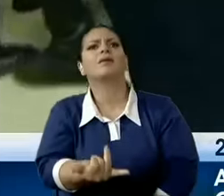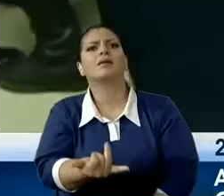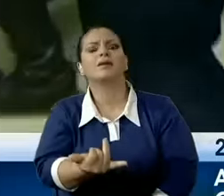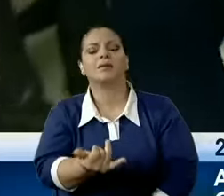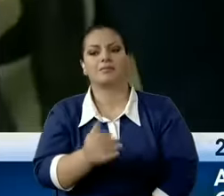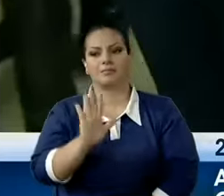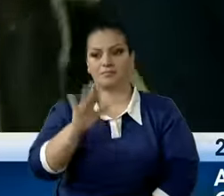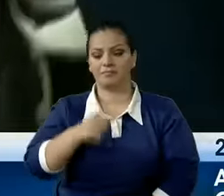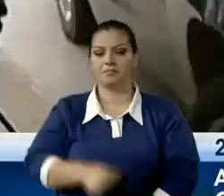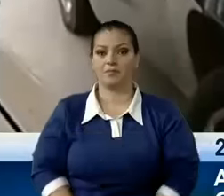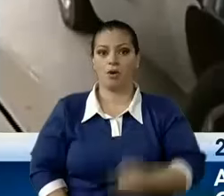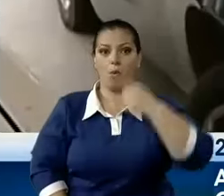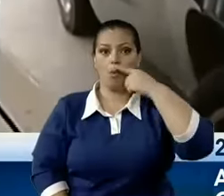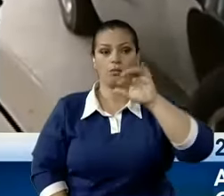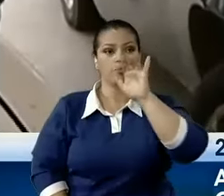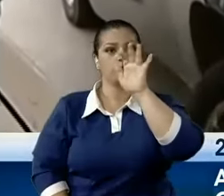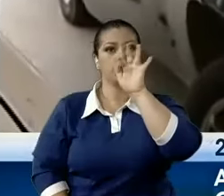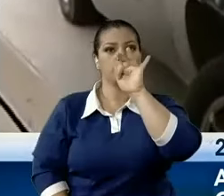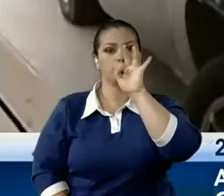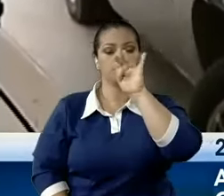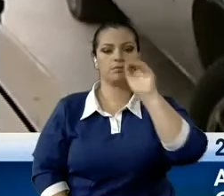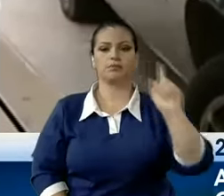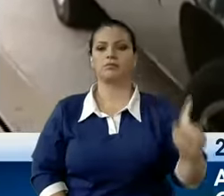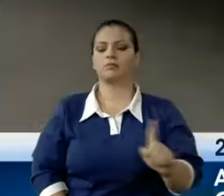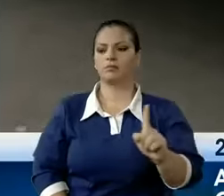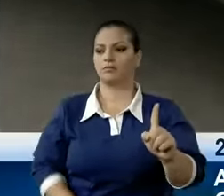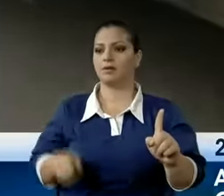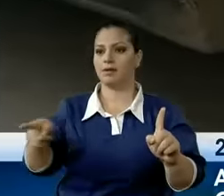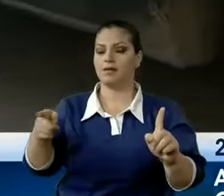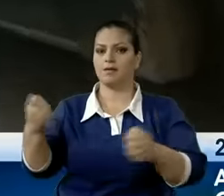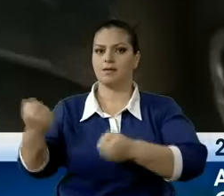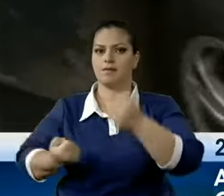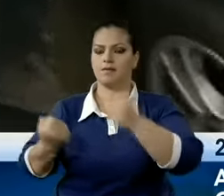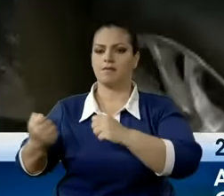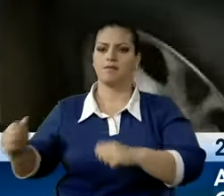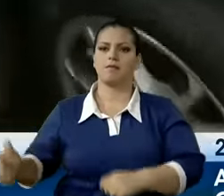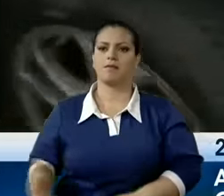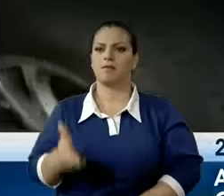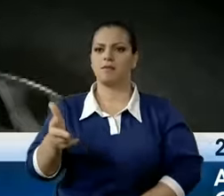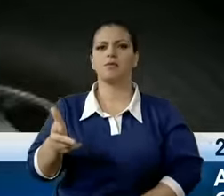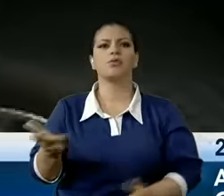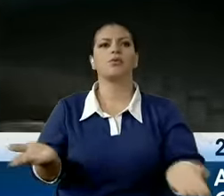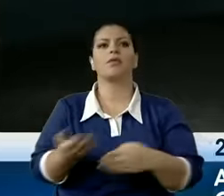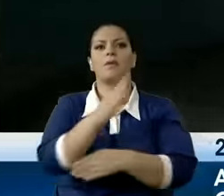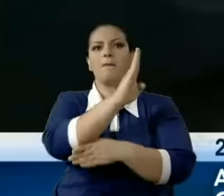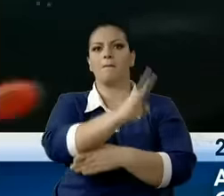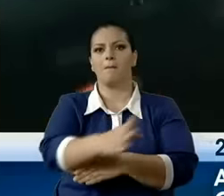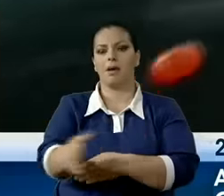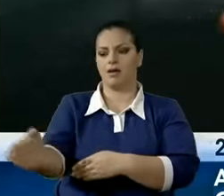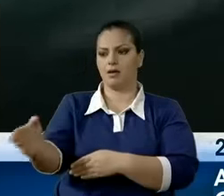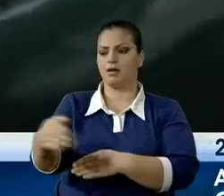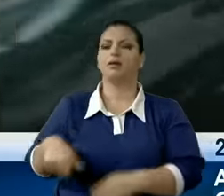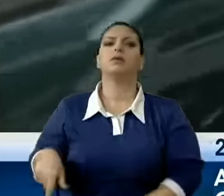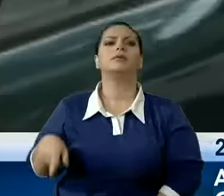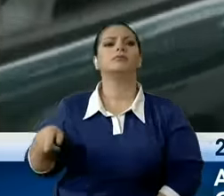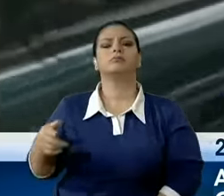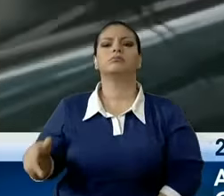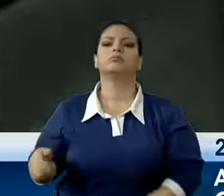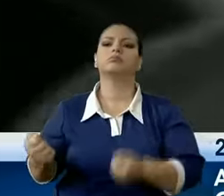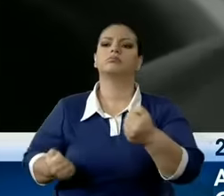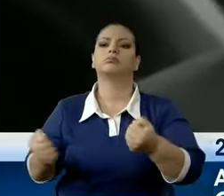citó por una contravención que cometió mientras conducía este vehículo en el sector de la Bahía. Pero él más bien acusa al